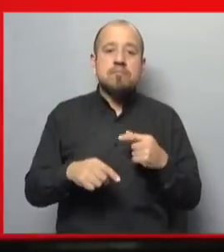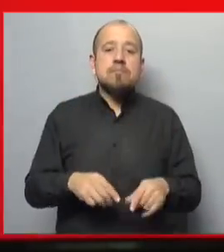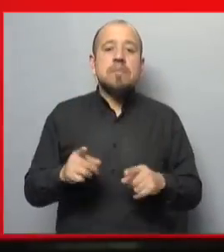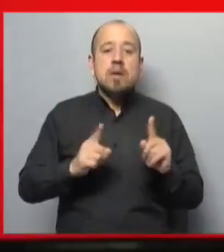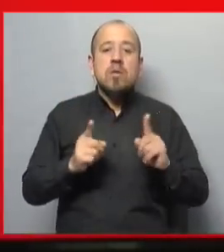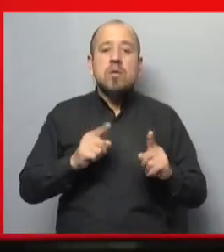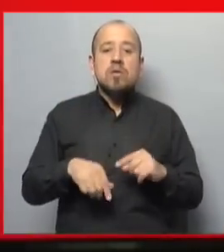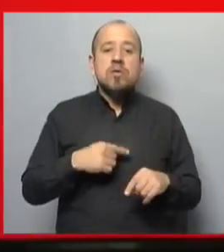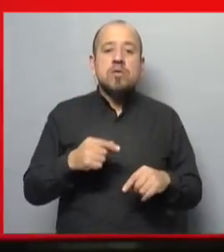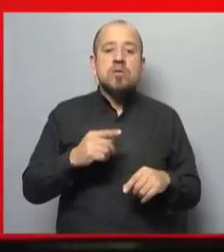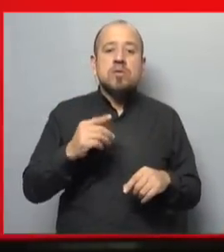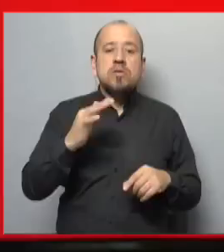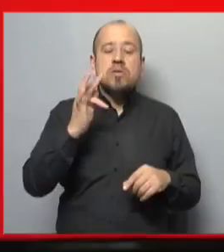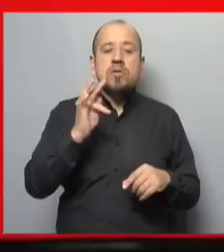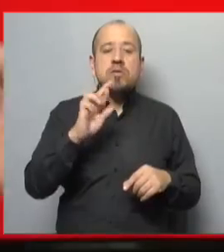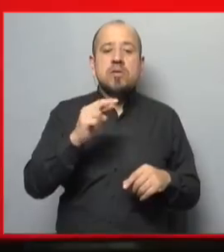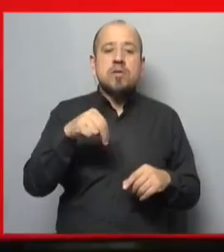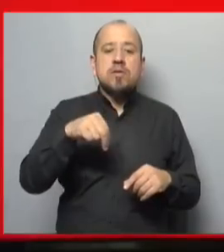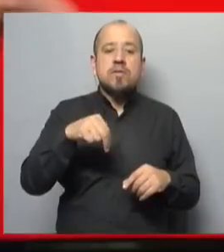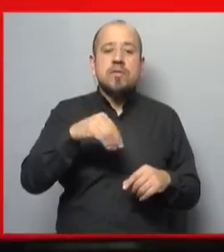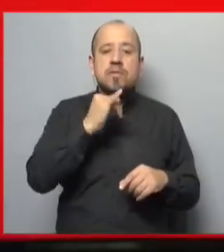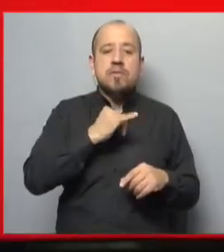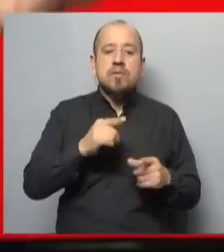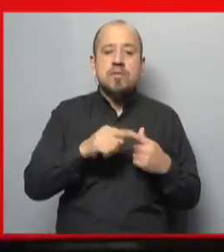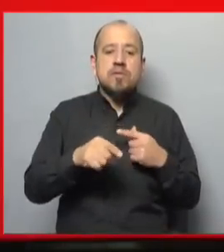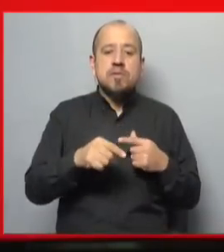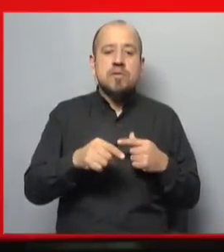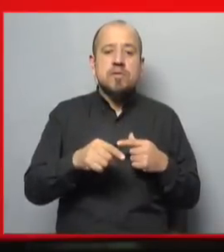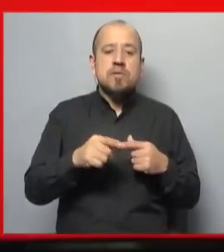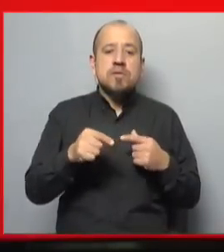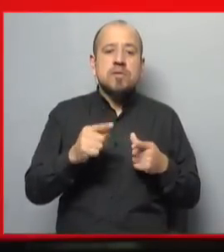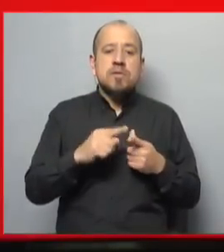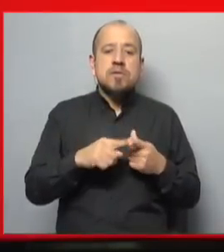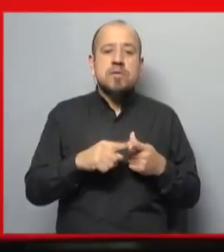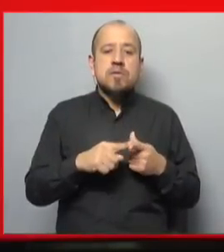seleccionada nacional frank gonzález ahora bueno el icónico gonzález